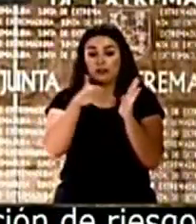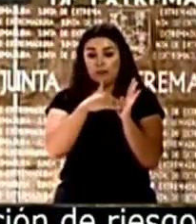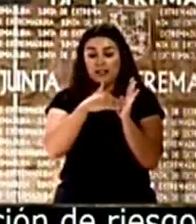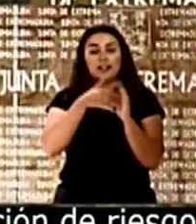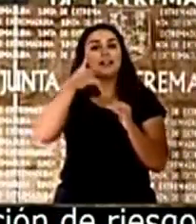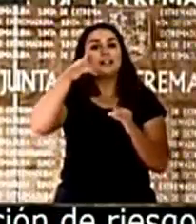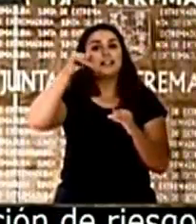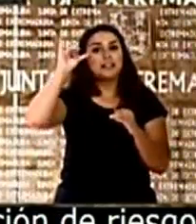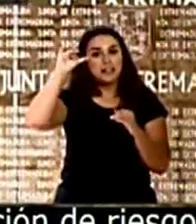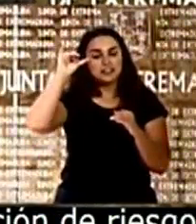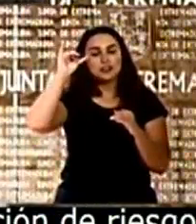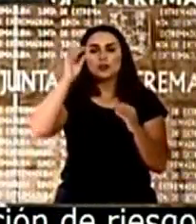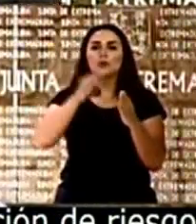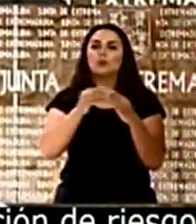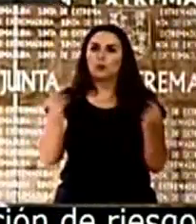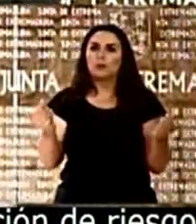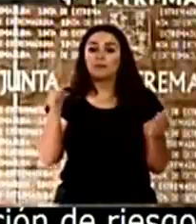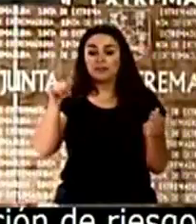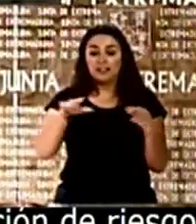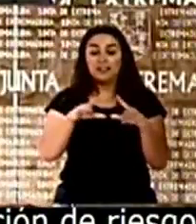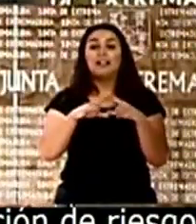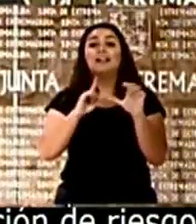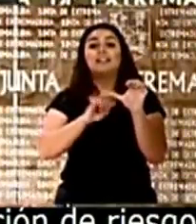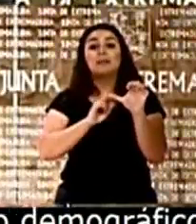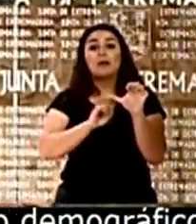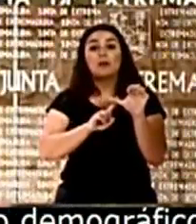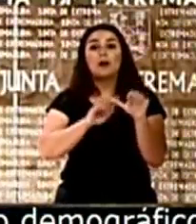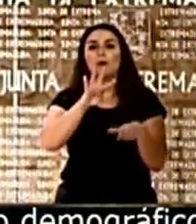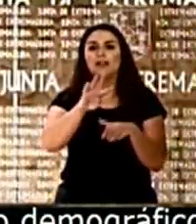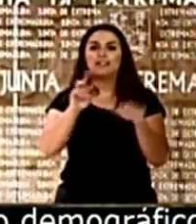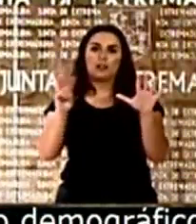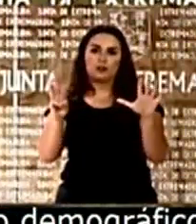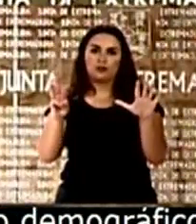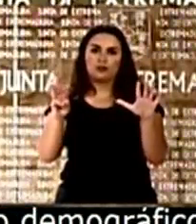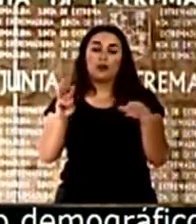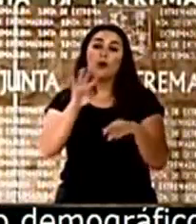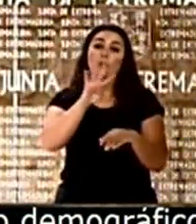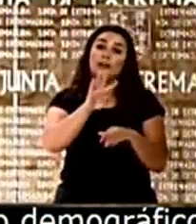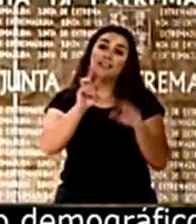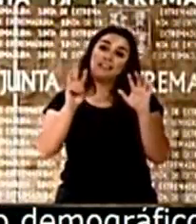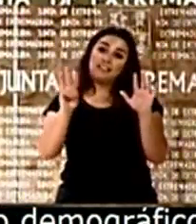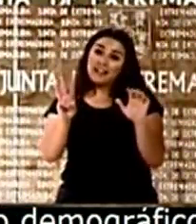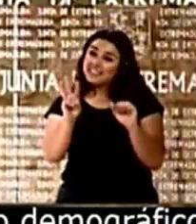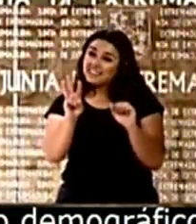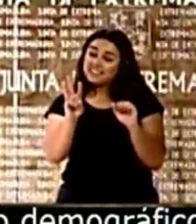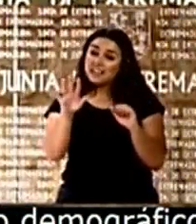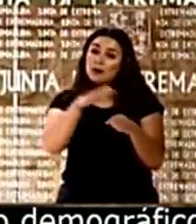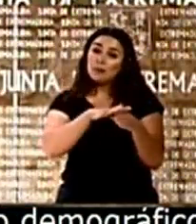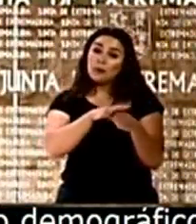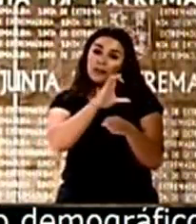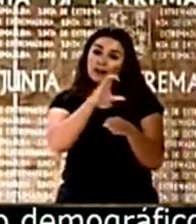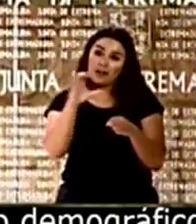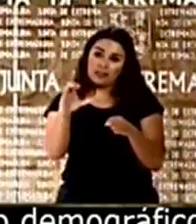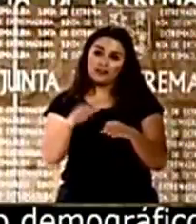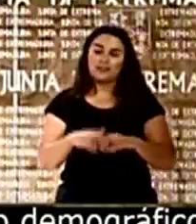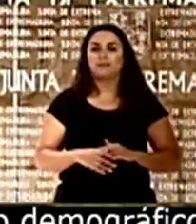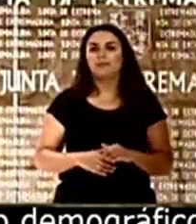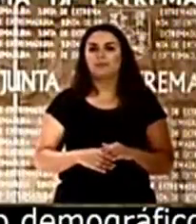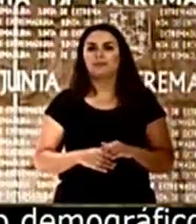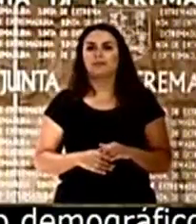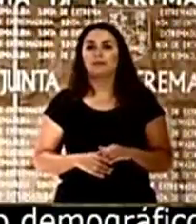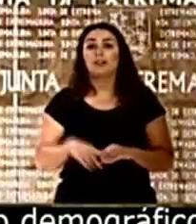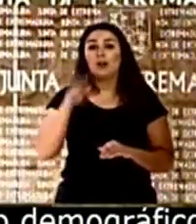riesgo demográfico. En Extremadura, 48, 43 en la provincia de Cáceres. Las